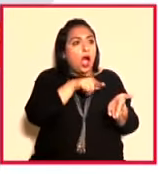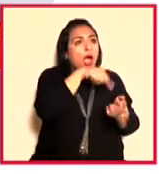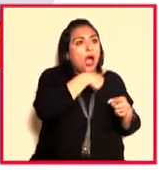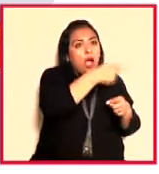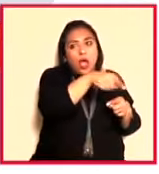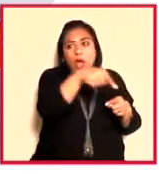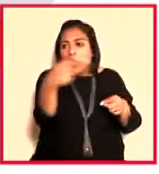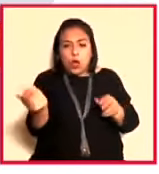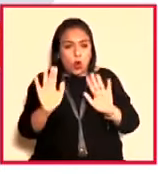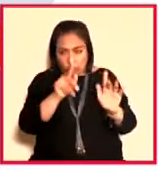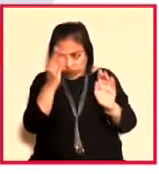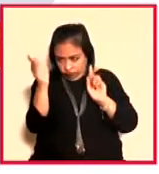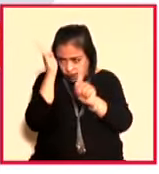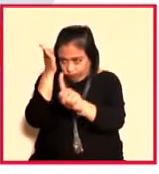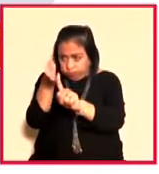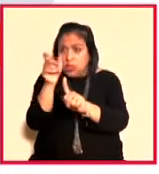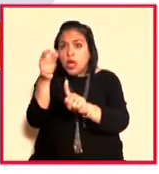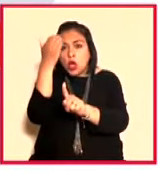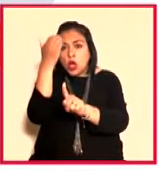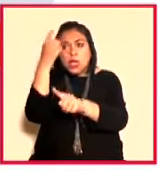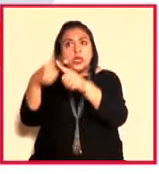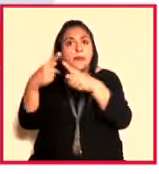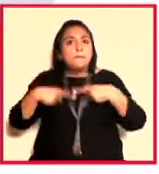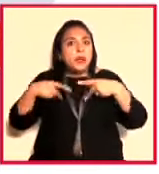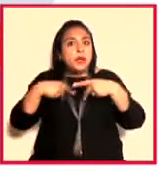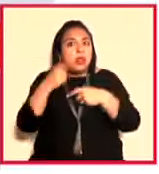no?, conocer a los creadores.